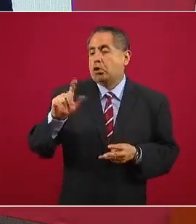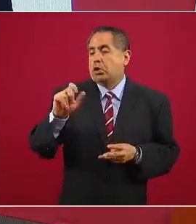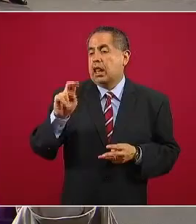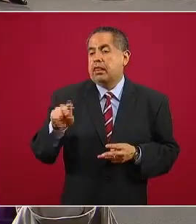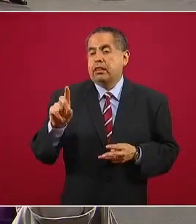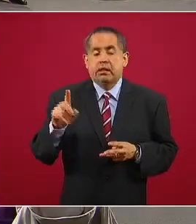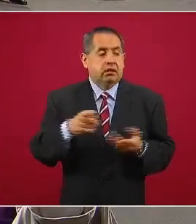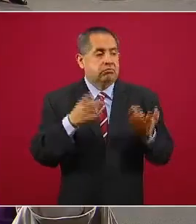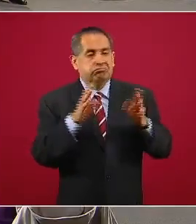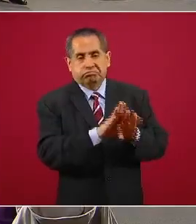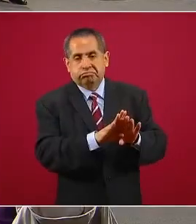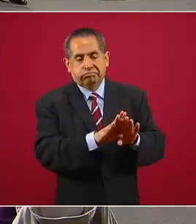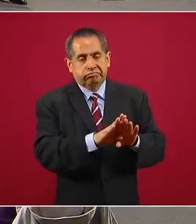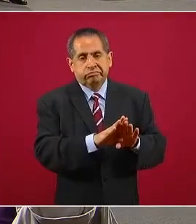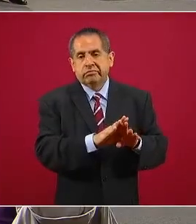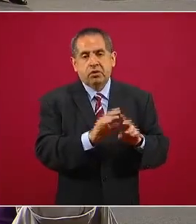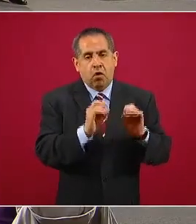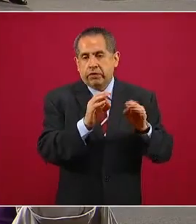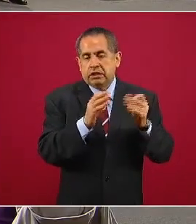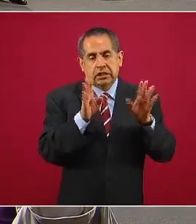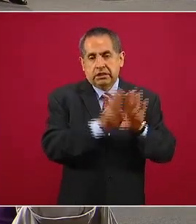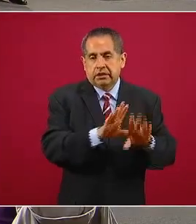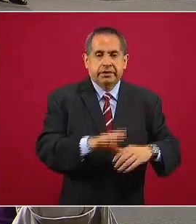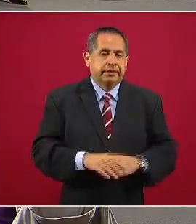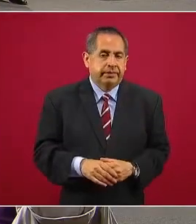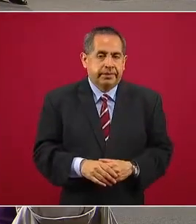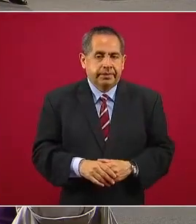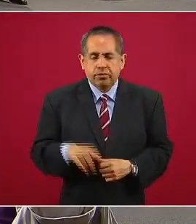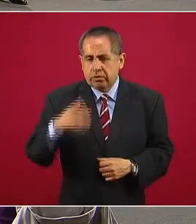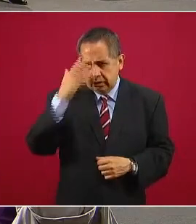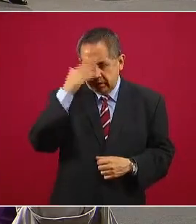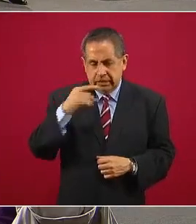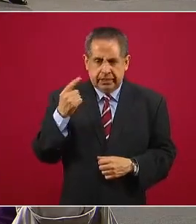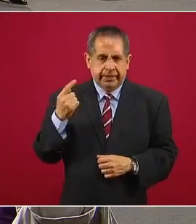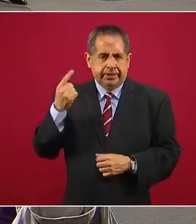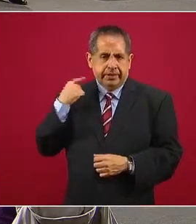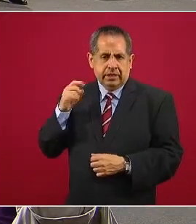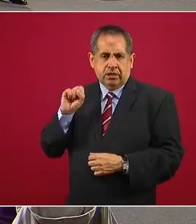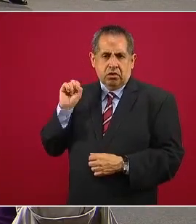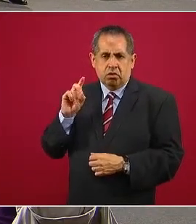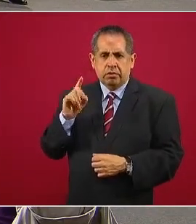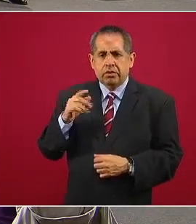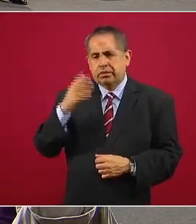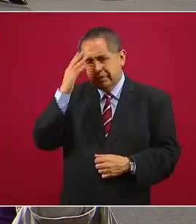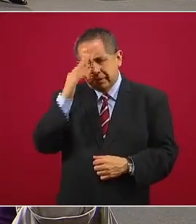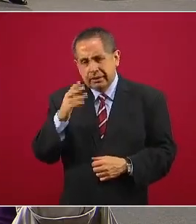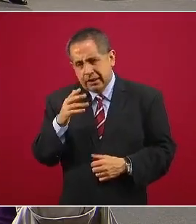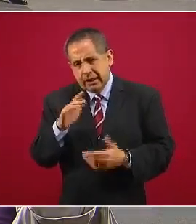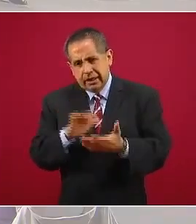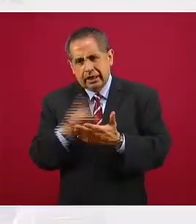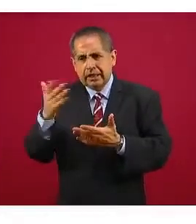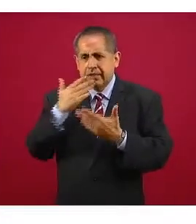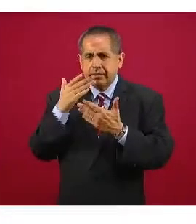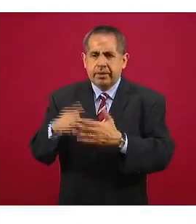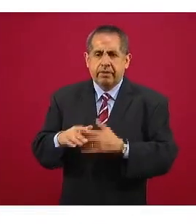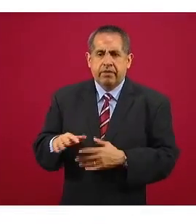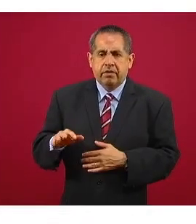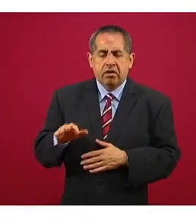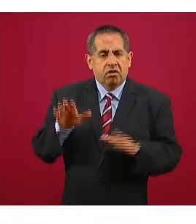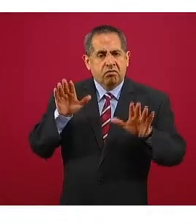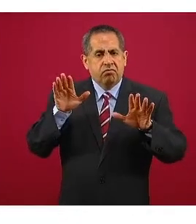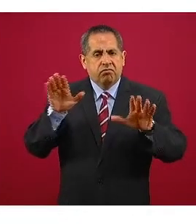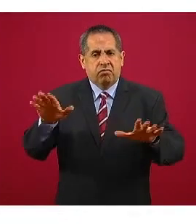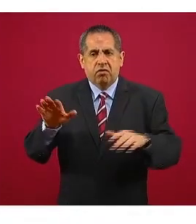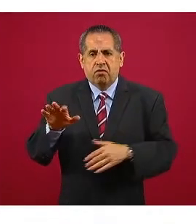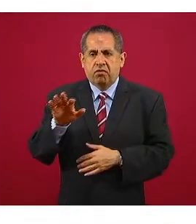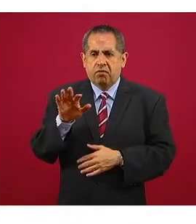funcionando. La siguiente, por favor. Como ustedes saben, el fin de semana, y queremos agradecer muy especialmente a la Fuerza Aérea Mexicana,